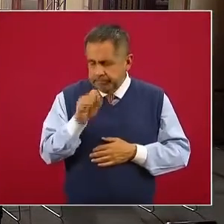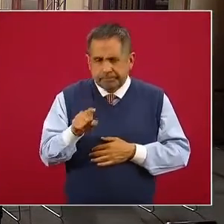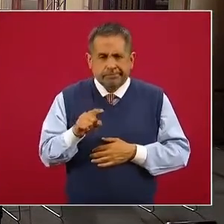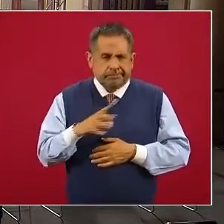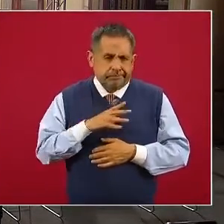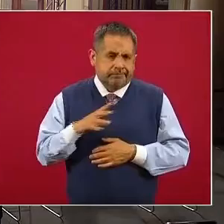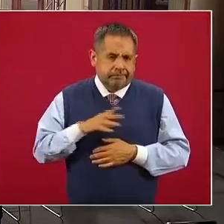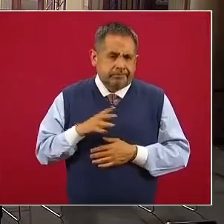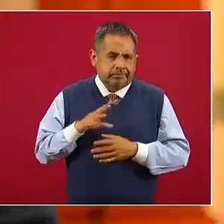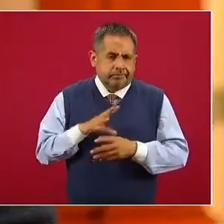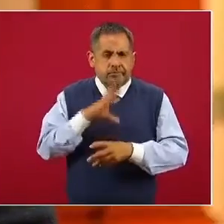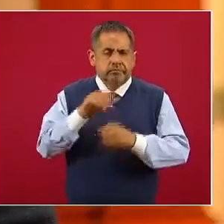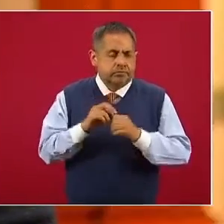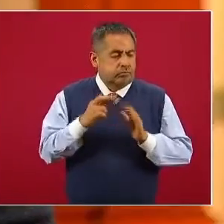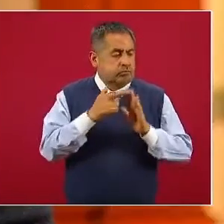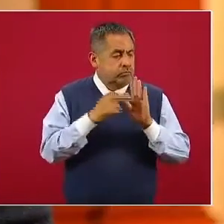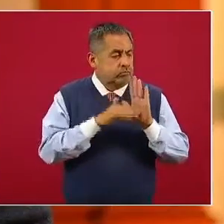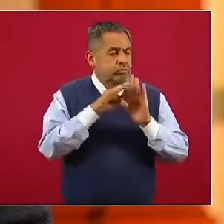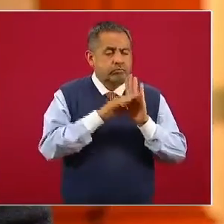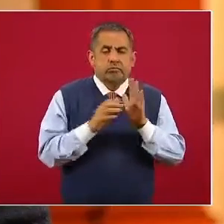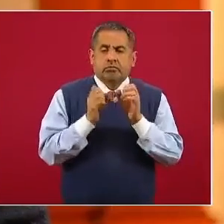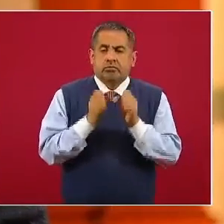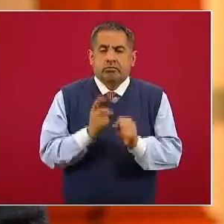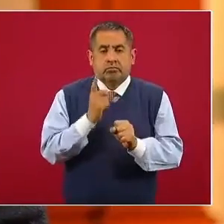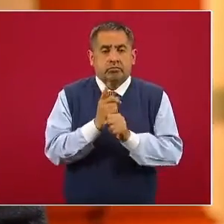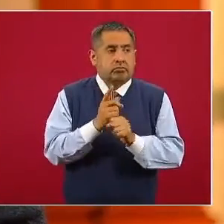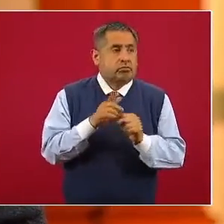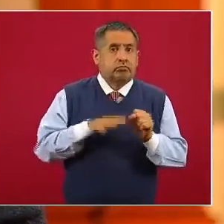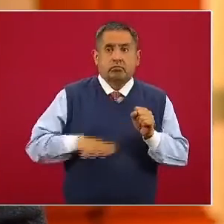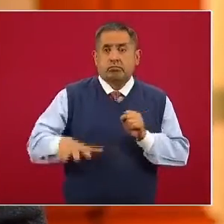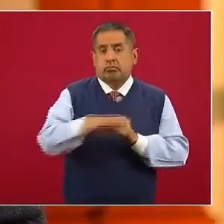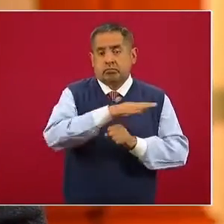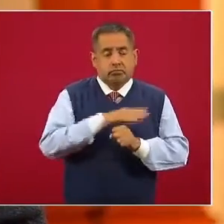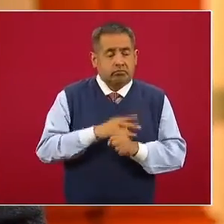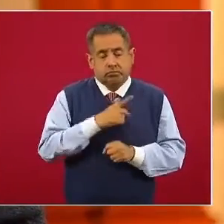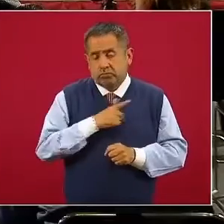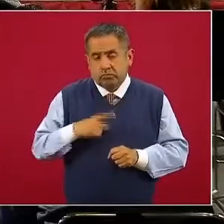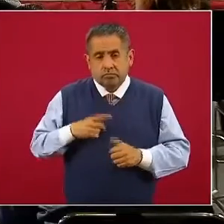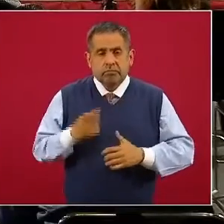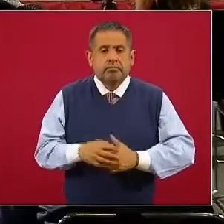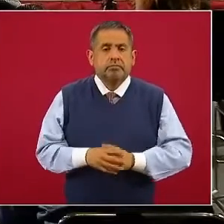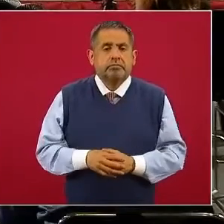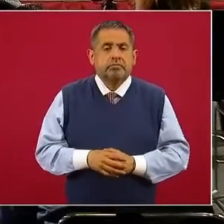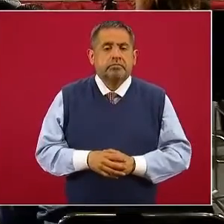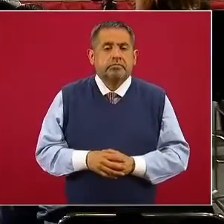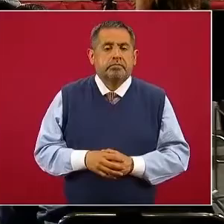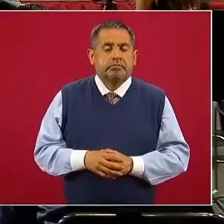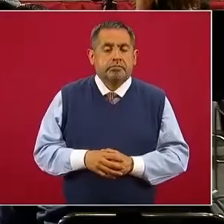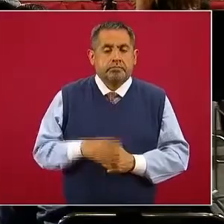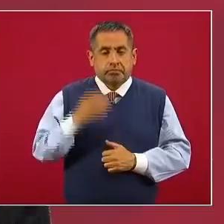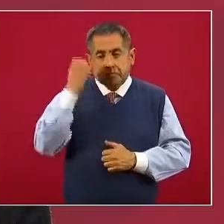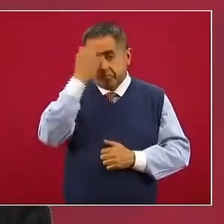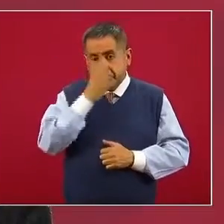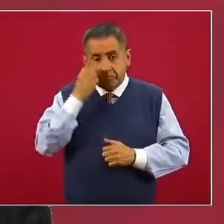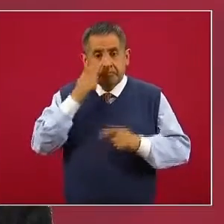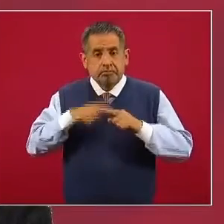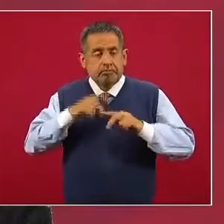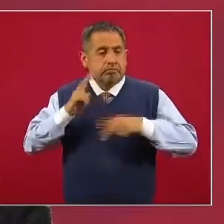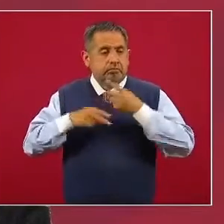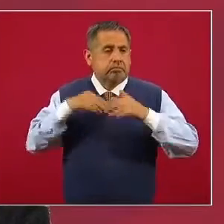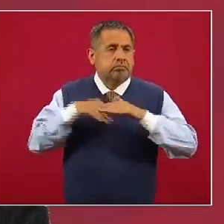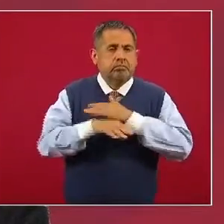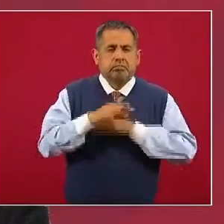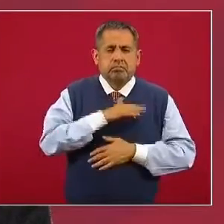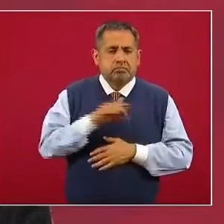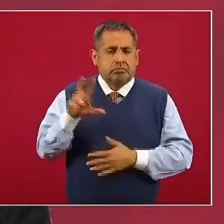sujetos de aplicar los protocolos de seguridad sanitaria en espacios públicos cerrados. Al examen concurren un poco más